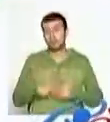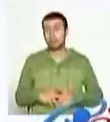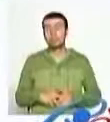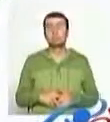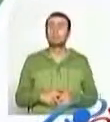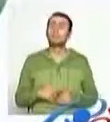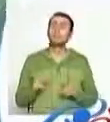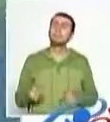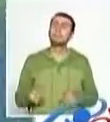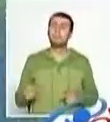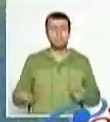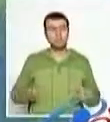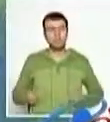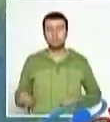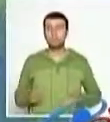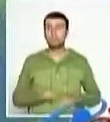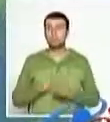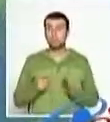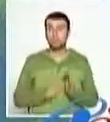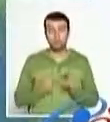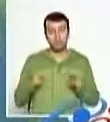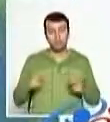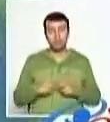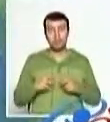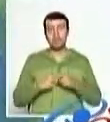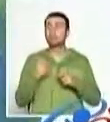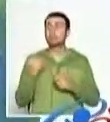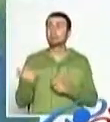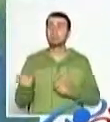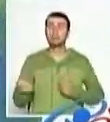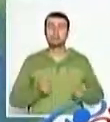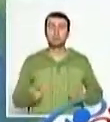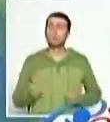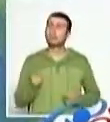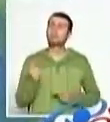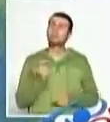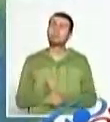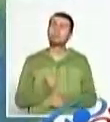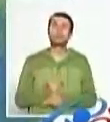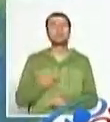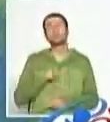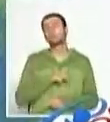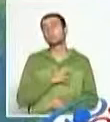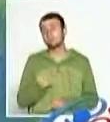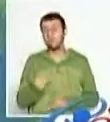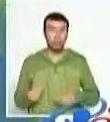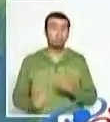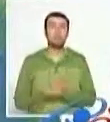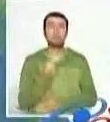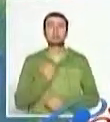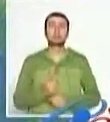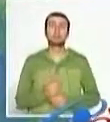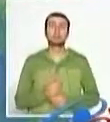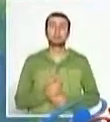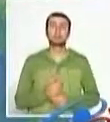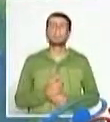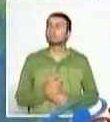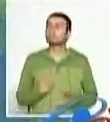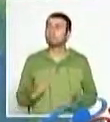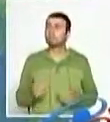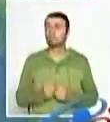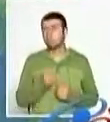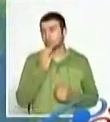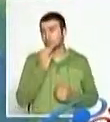se afecta todo el sistema energético del organismo y es por ahí por donde nosotros empezamos. Entonces,